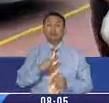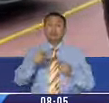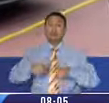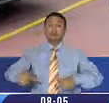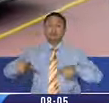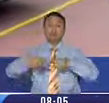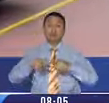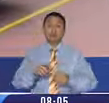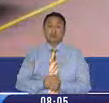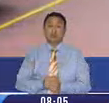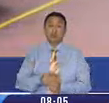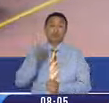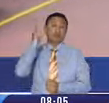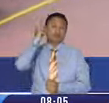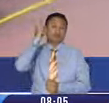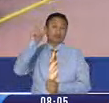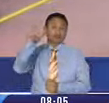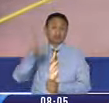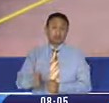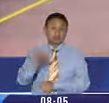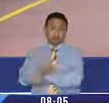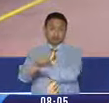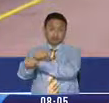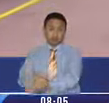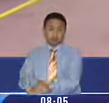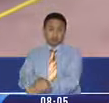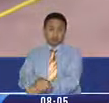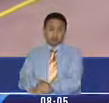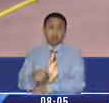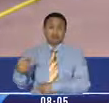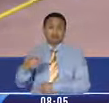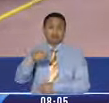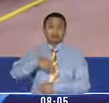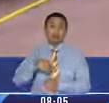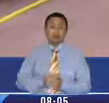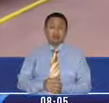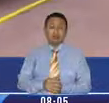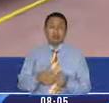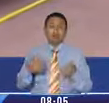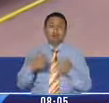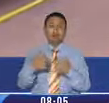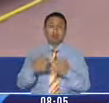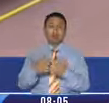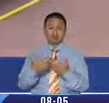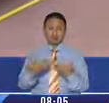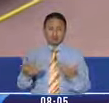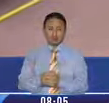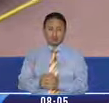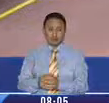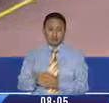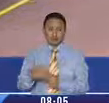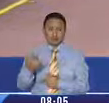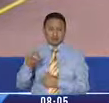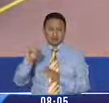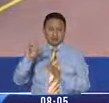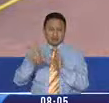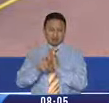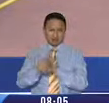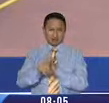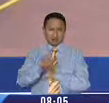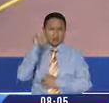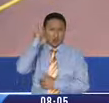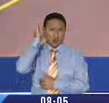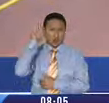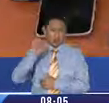casco colonial, una ciudadana también fue detenida mientras intentaba comercializar varios equipos electrónicos de dudosa procedencia. La mujer